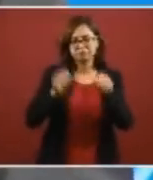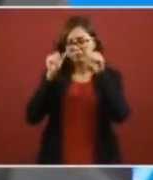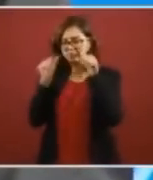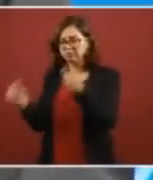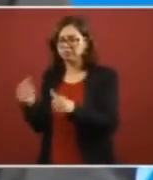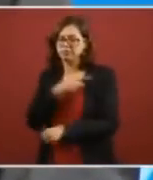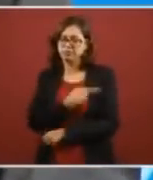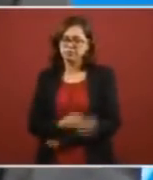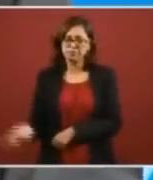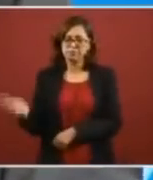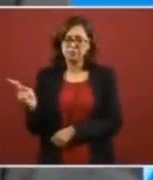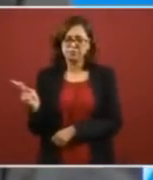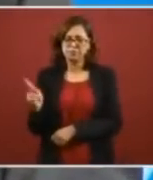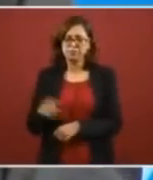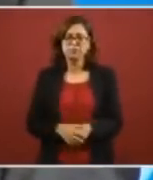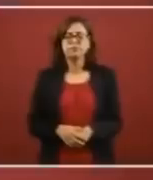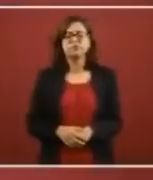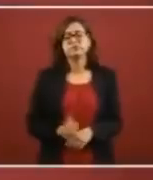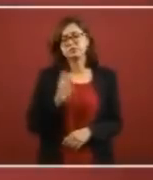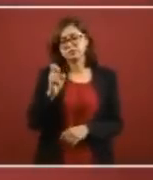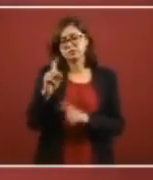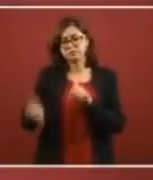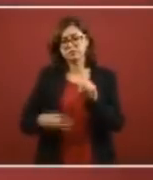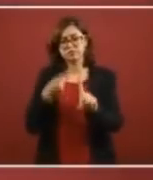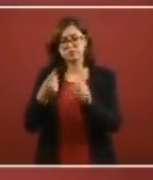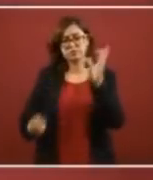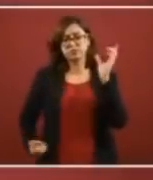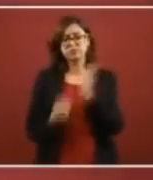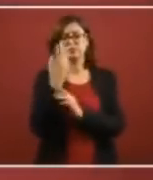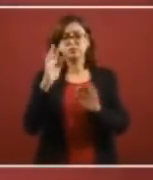es el nuevo modelo, como decían